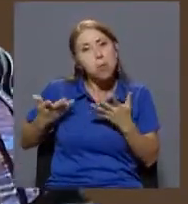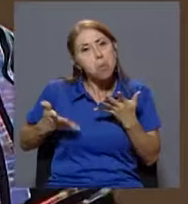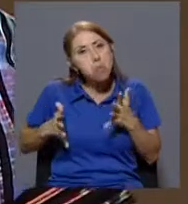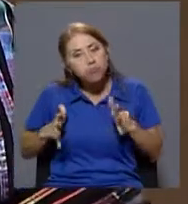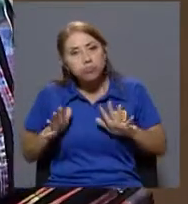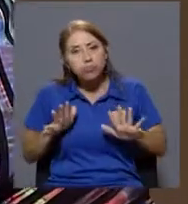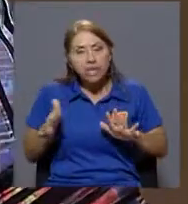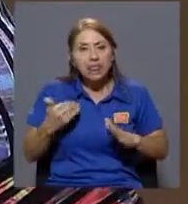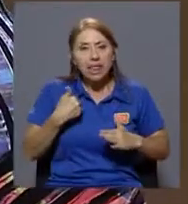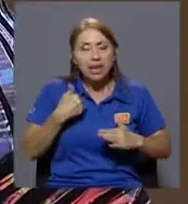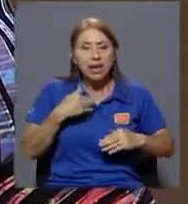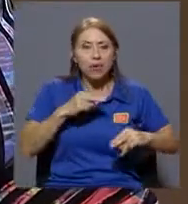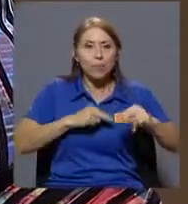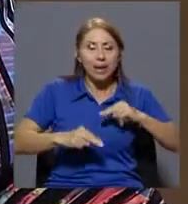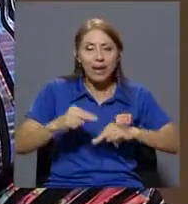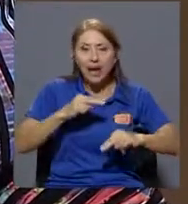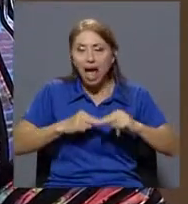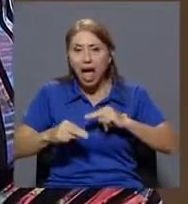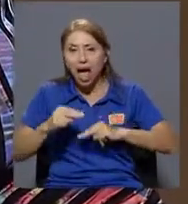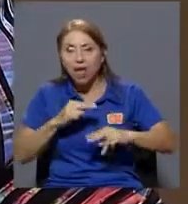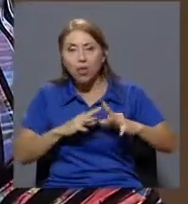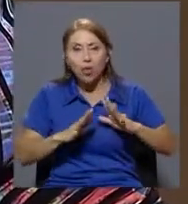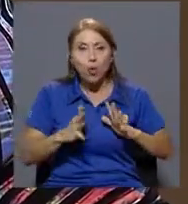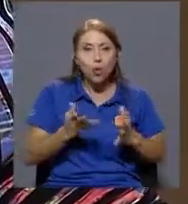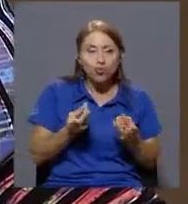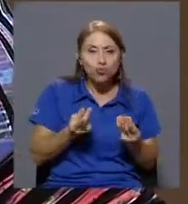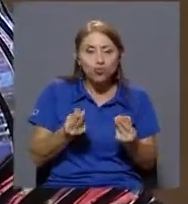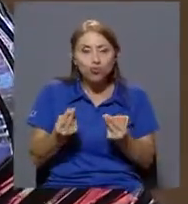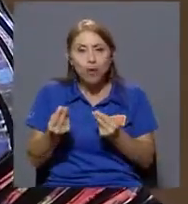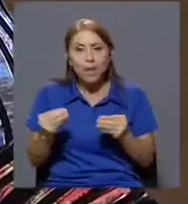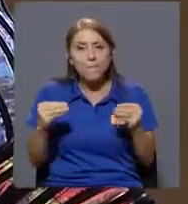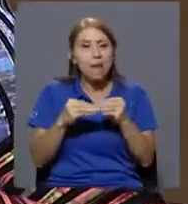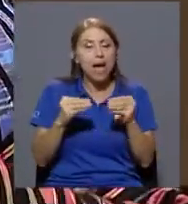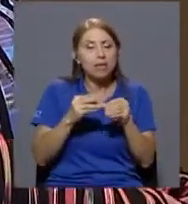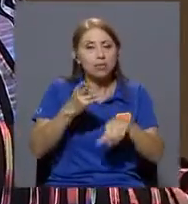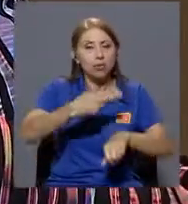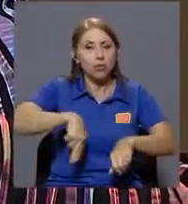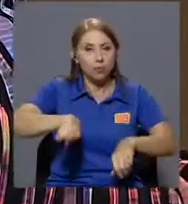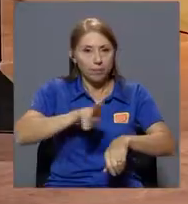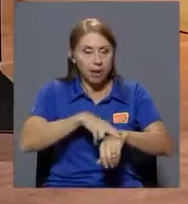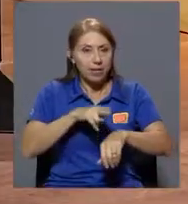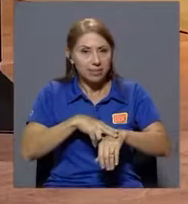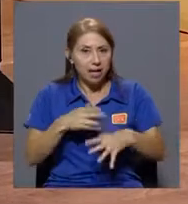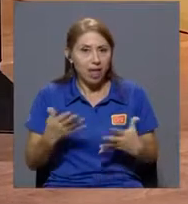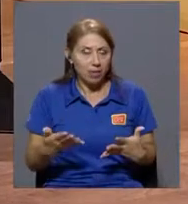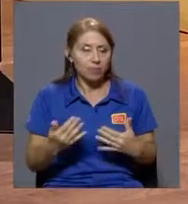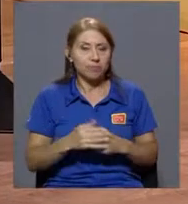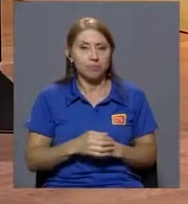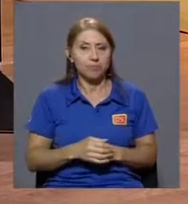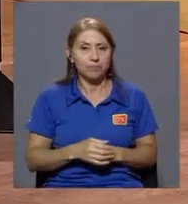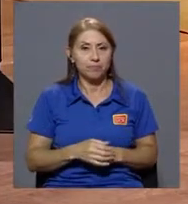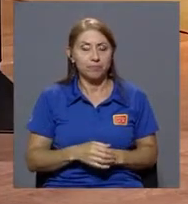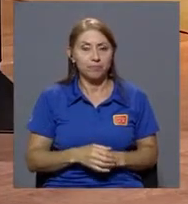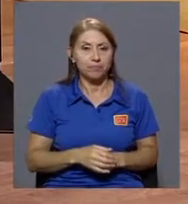un mercado un poco más normalizado, si fuera que cabe la palabra.